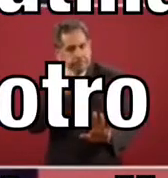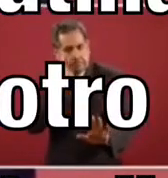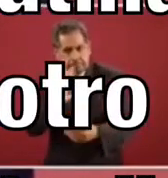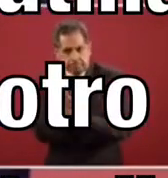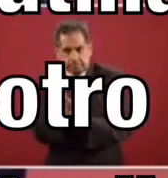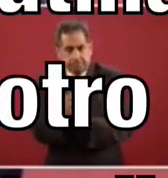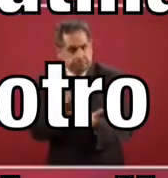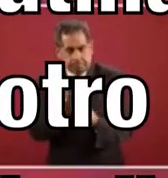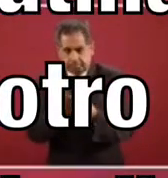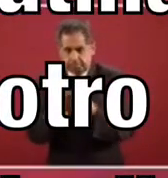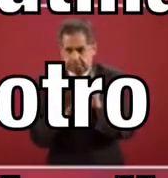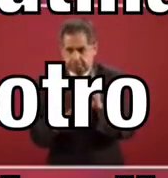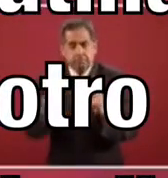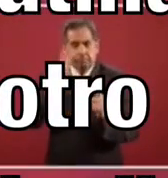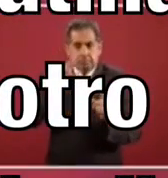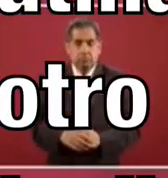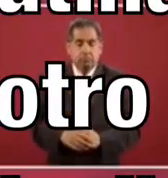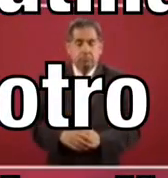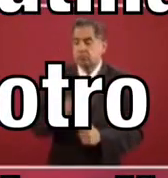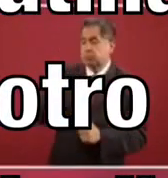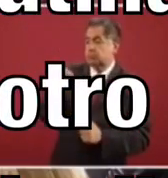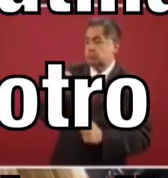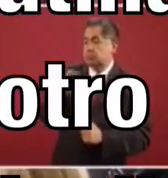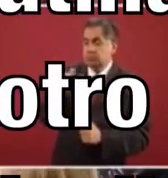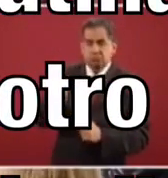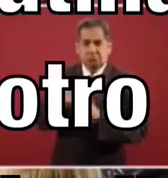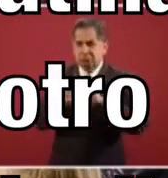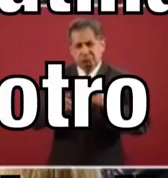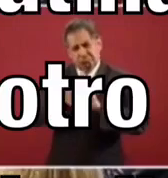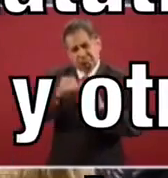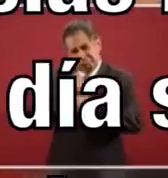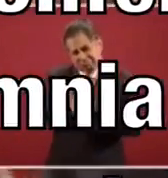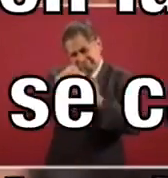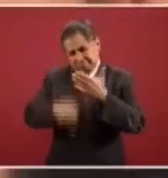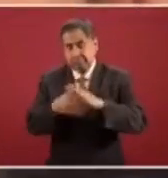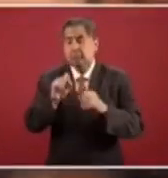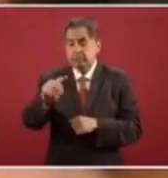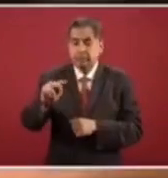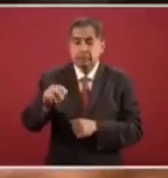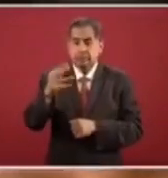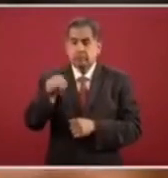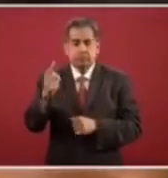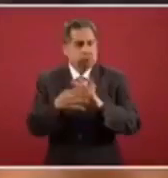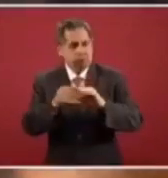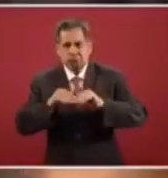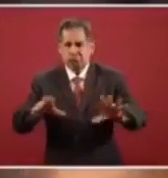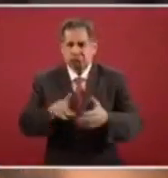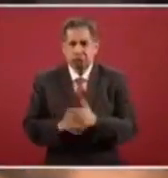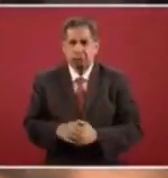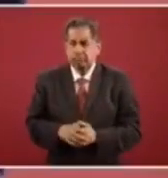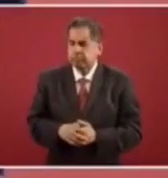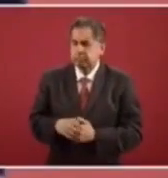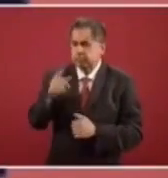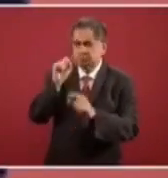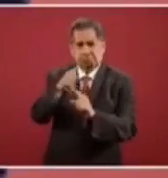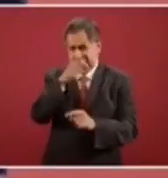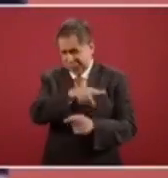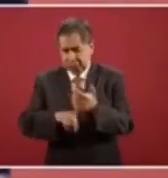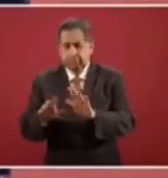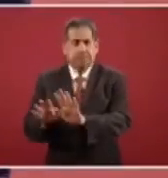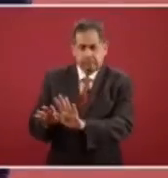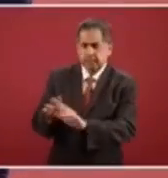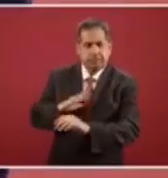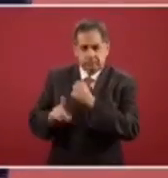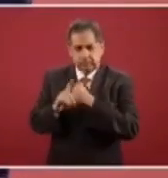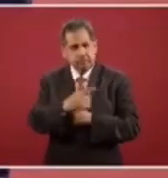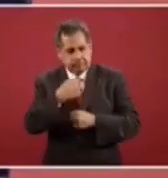que ver si es cierto o no. Villamil hizo un reportaje amplio en proceso y recientemente en Canal 14.1 pero se no hay ningún problema sobre el mismo tema. Vamos a